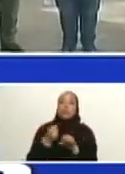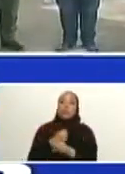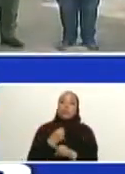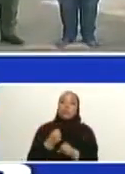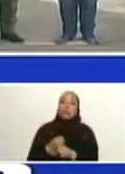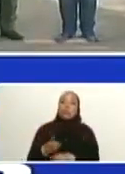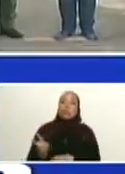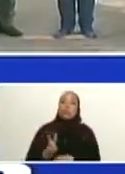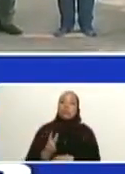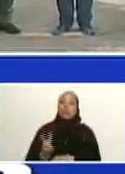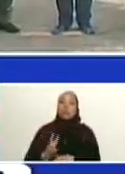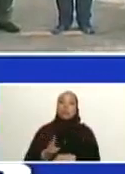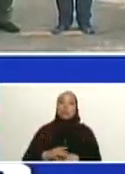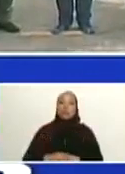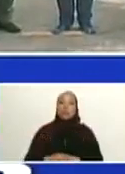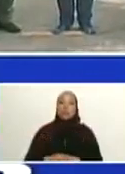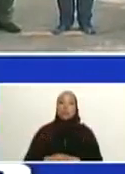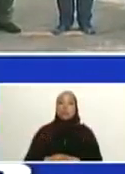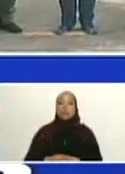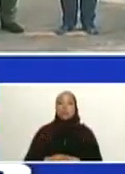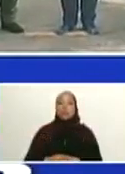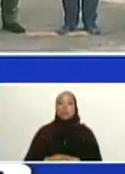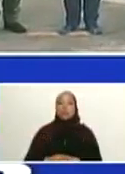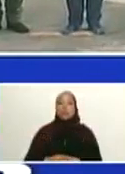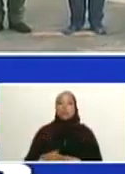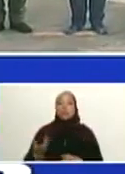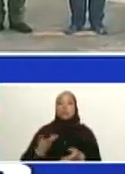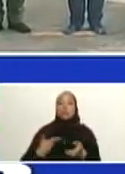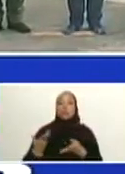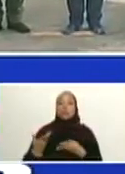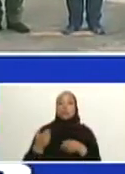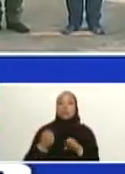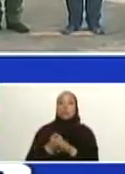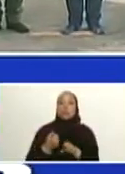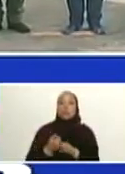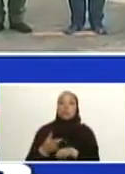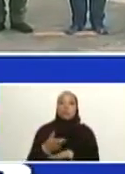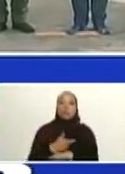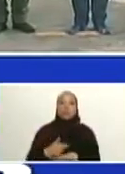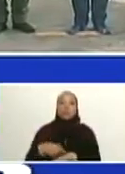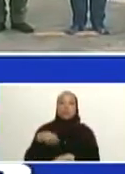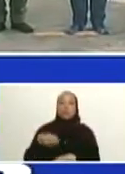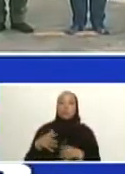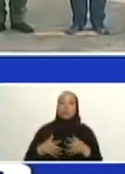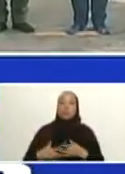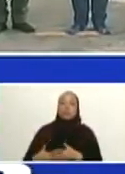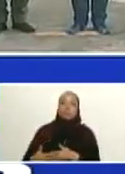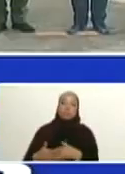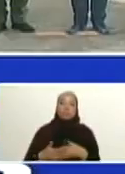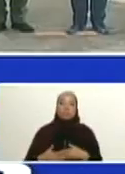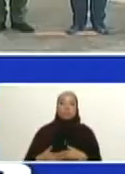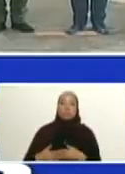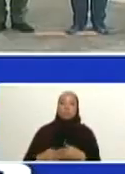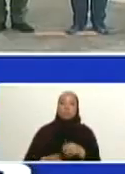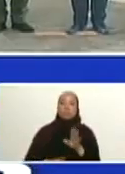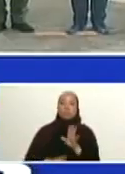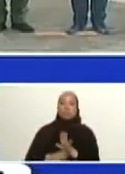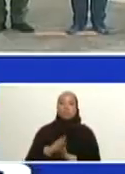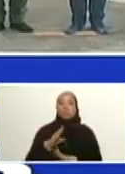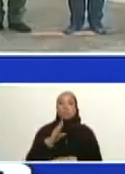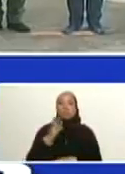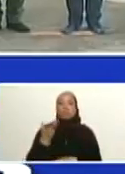contra Venezuela, y la exigencia unánime de que el gobierno de los Estados Unidos de Norteamérica levante las